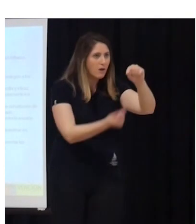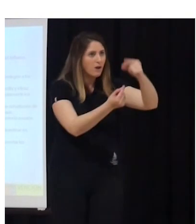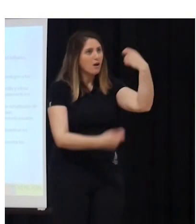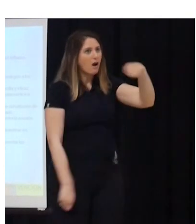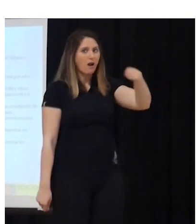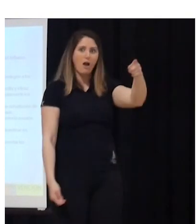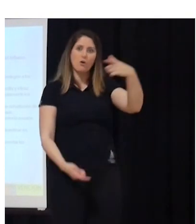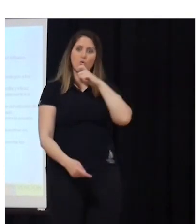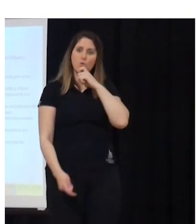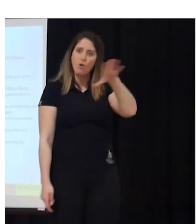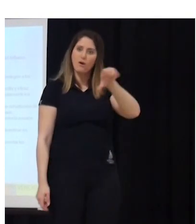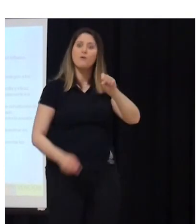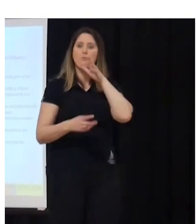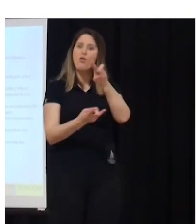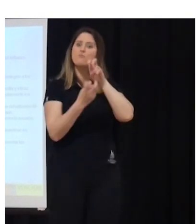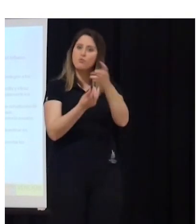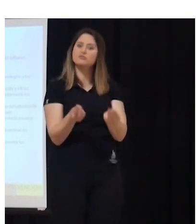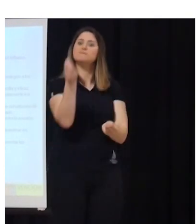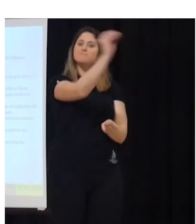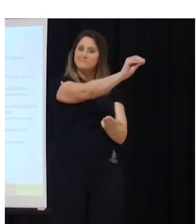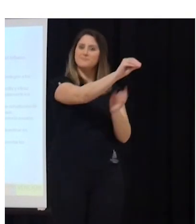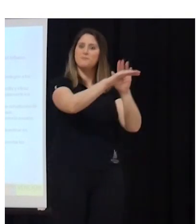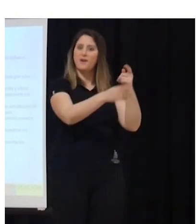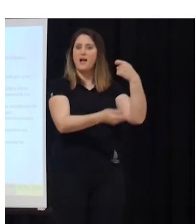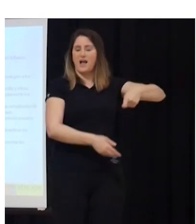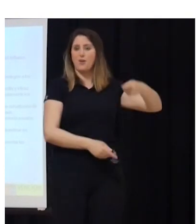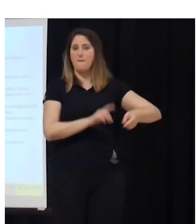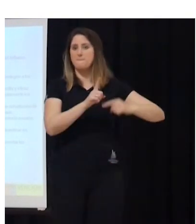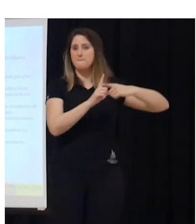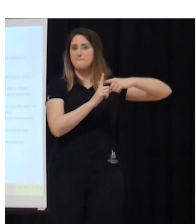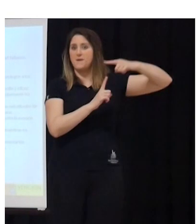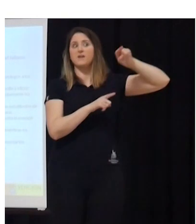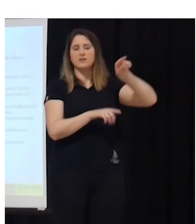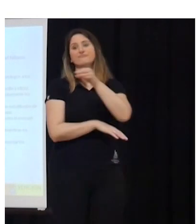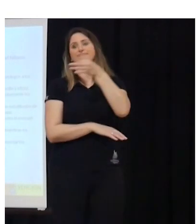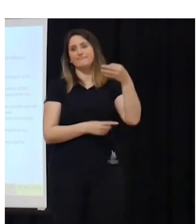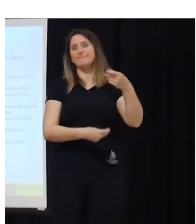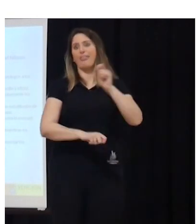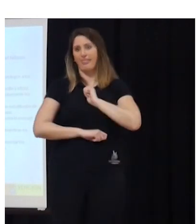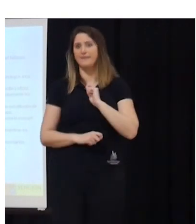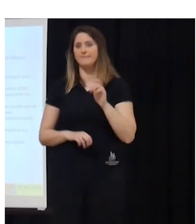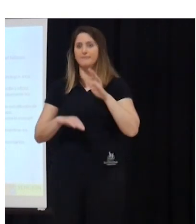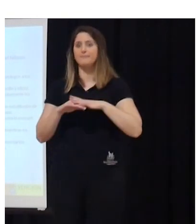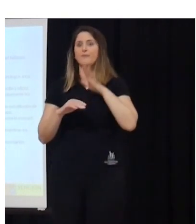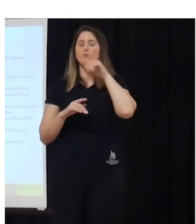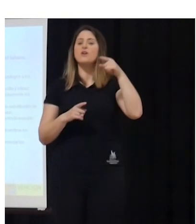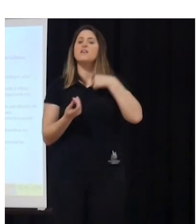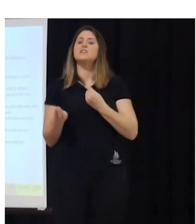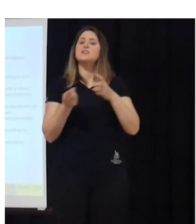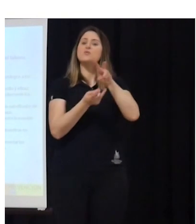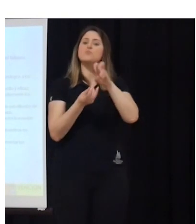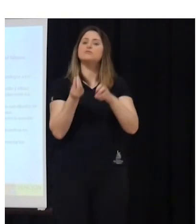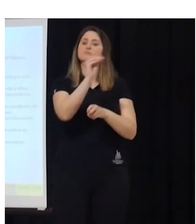de la Hacienda. Pero es que respecto al tabaco, esas imposiciones de Hacienda vienen exigidas